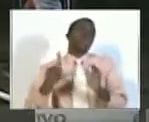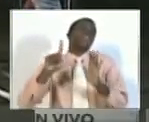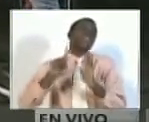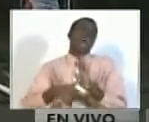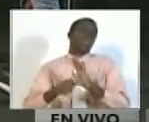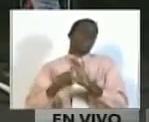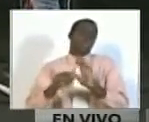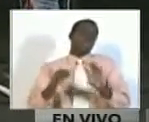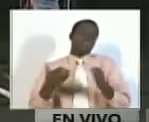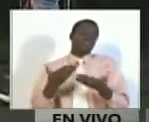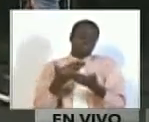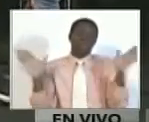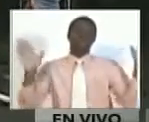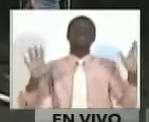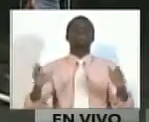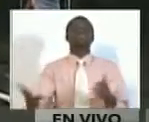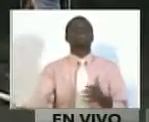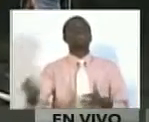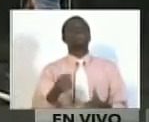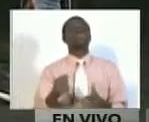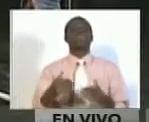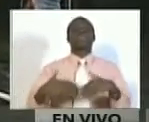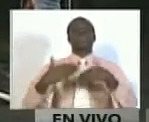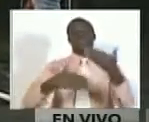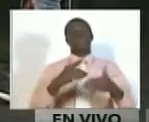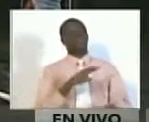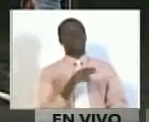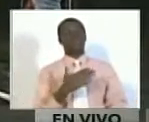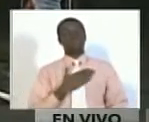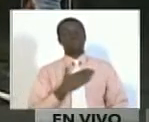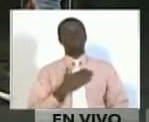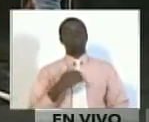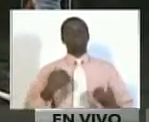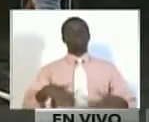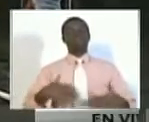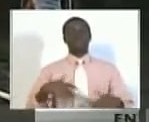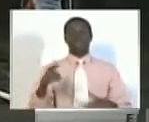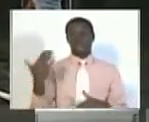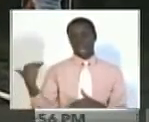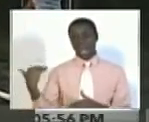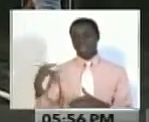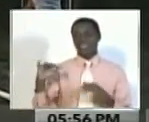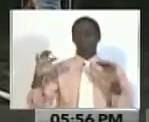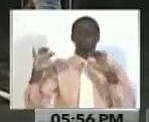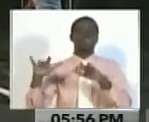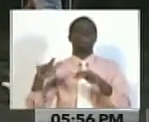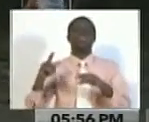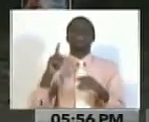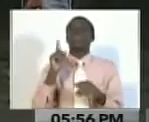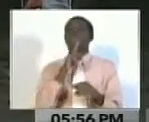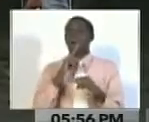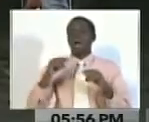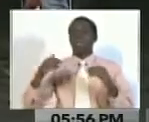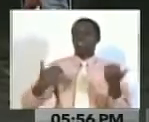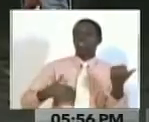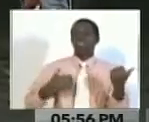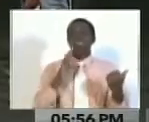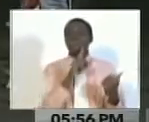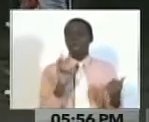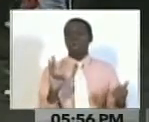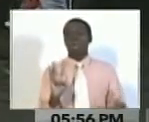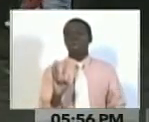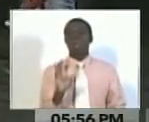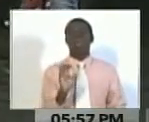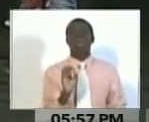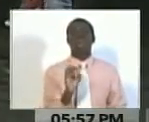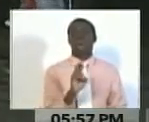Estamos empezando y con pie firme. A mí me da mucha satisfacción. Hace poco estuvimos en un mercado de música que se llama Womex en Galicia. Y ellos citaban